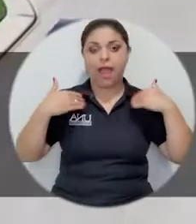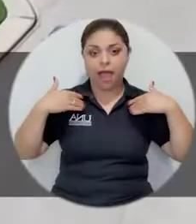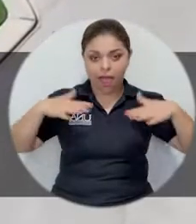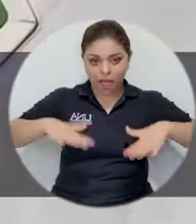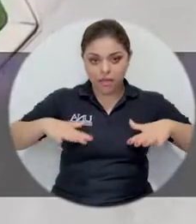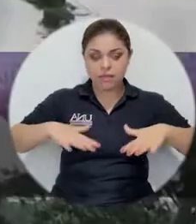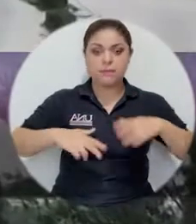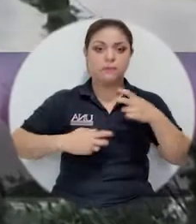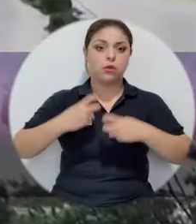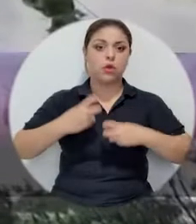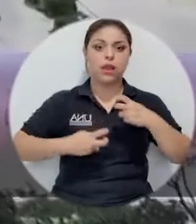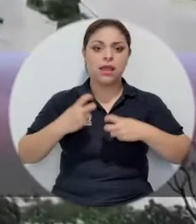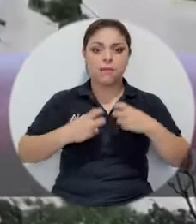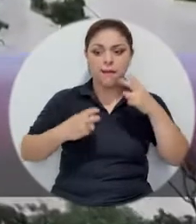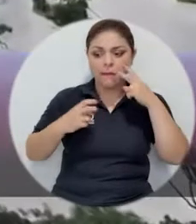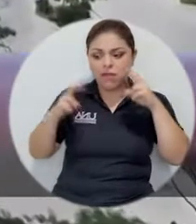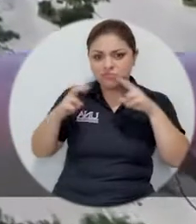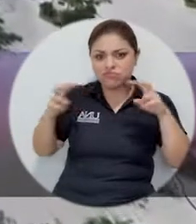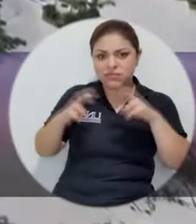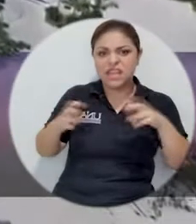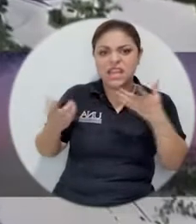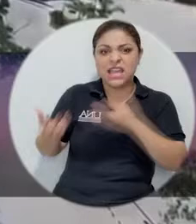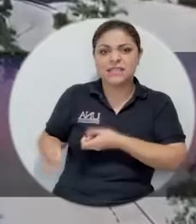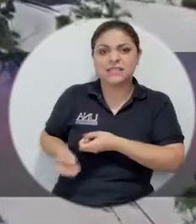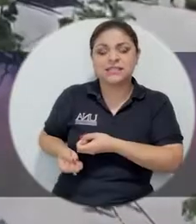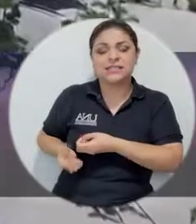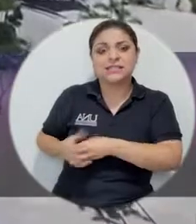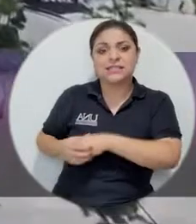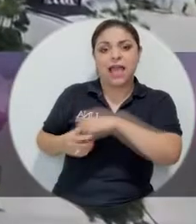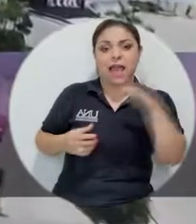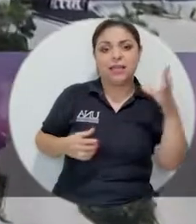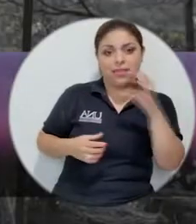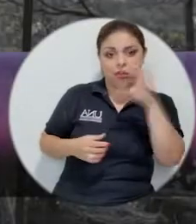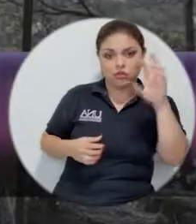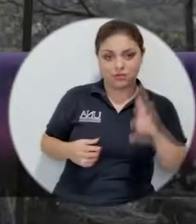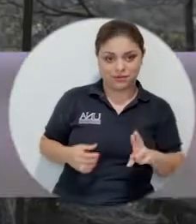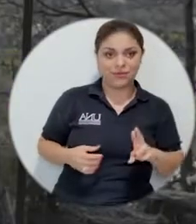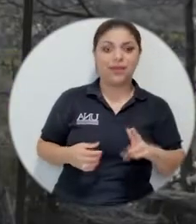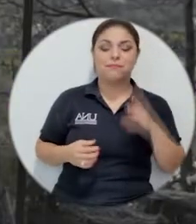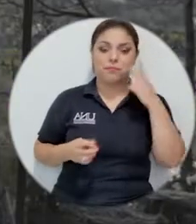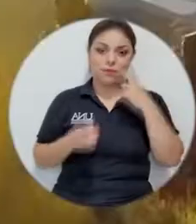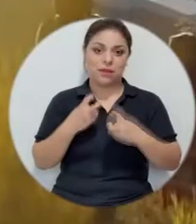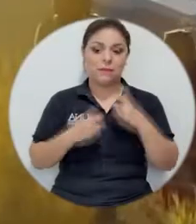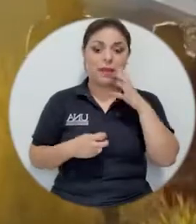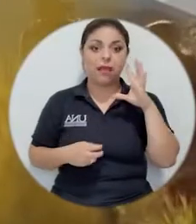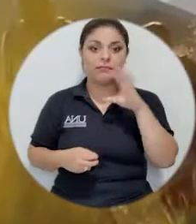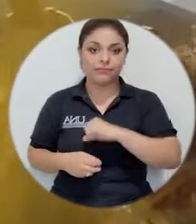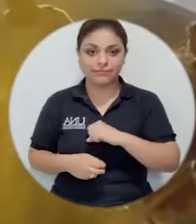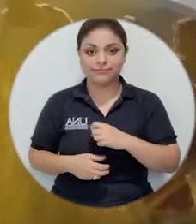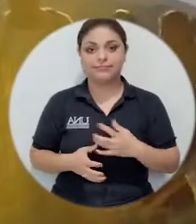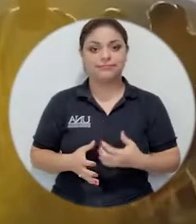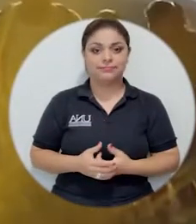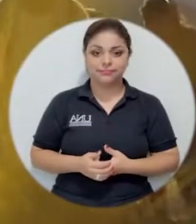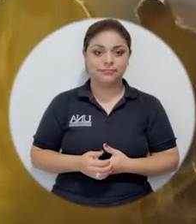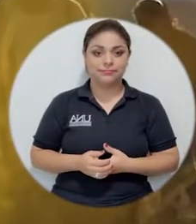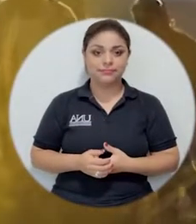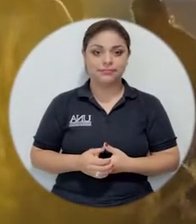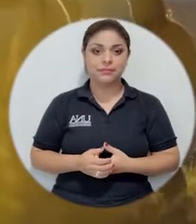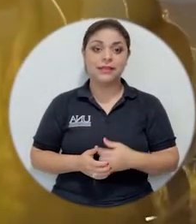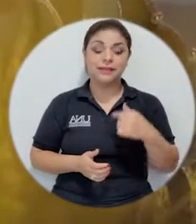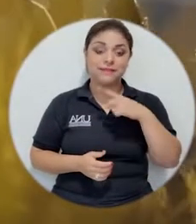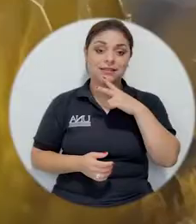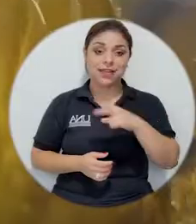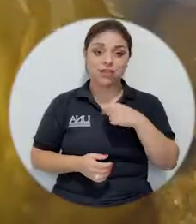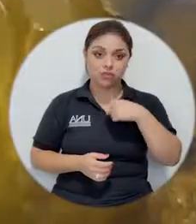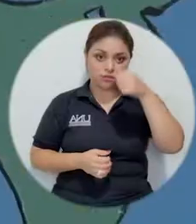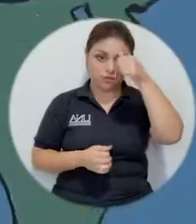establecer escáneres de lo que sale de Costa Rica. Sí. Y uno ahí, y eso lo recuerdo desde